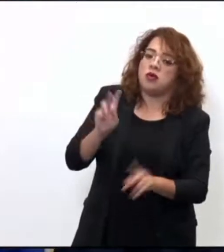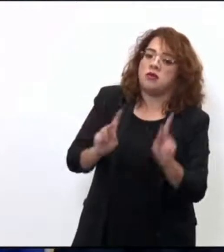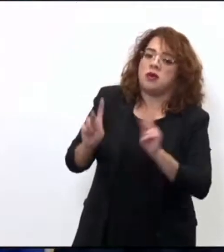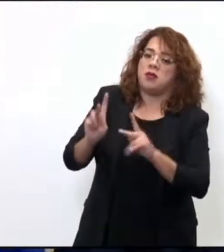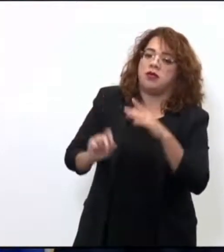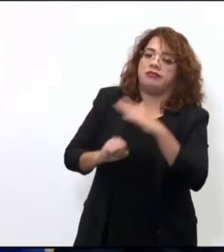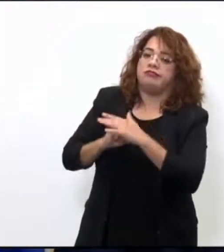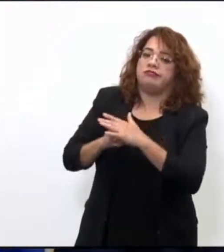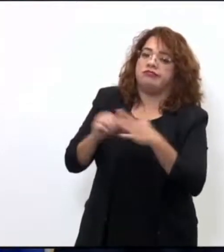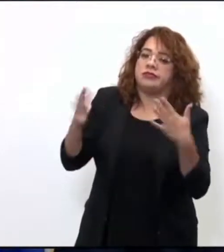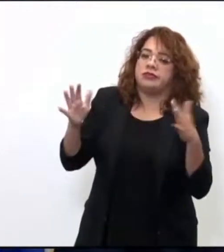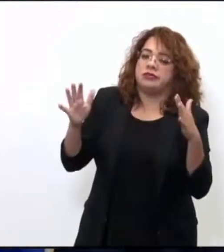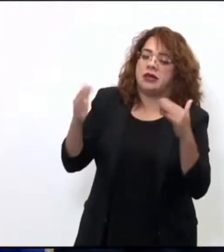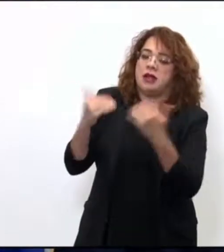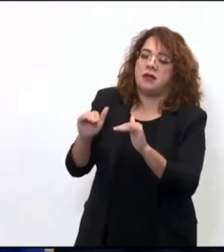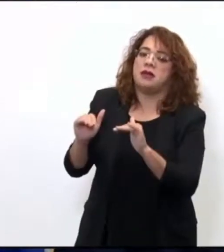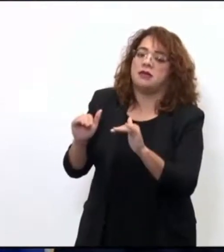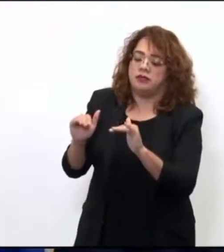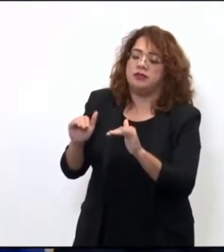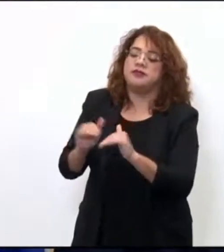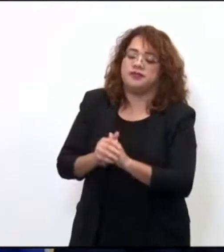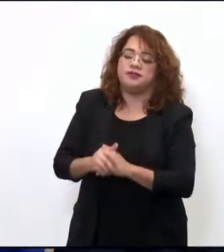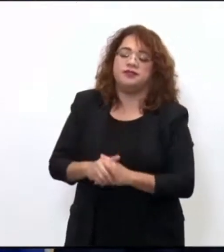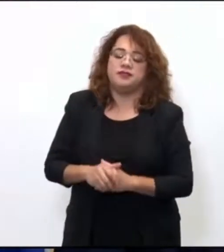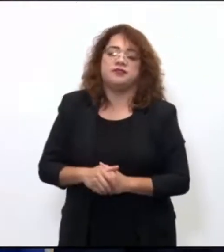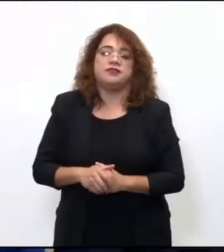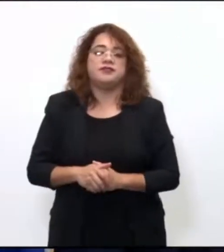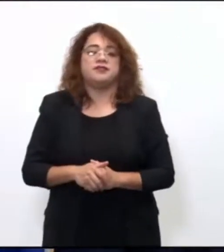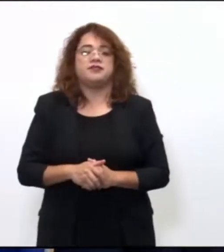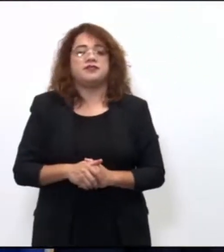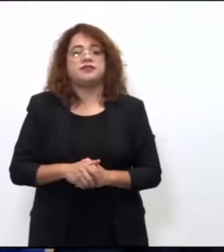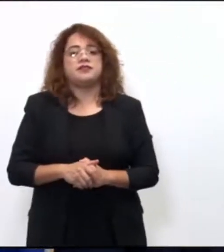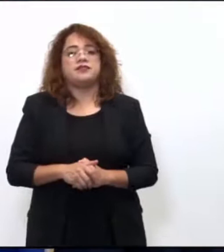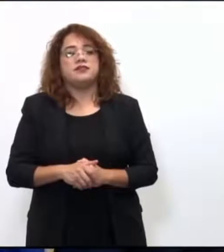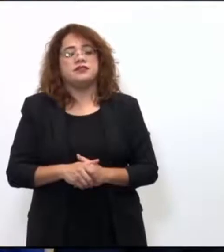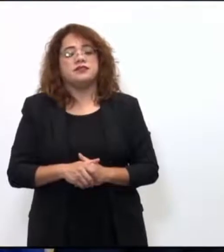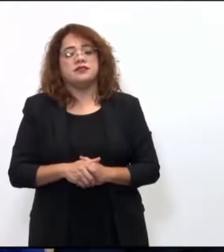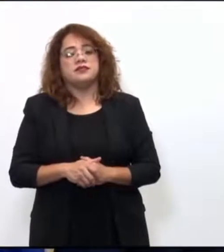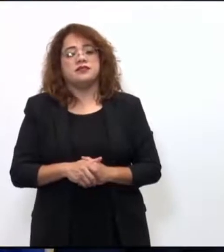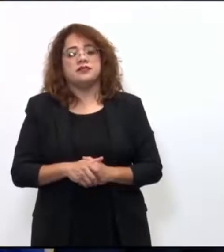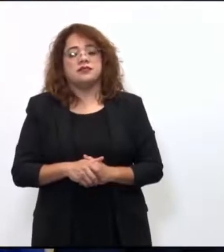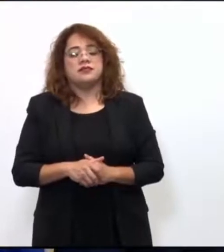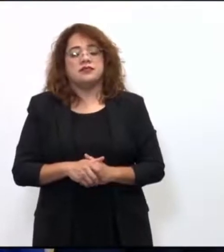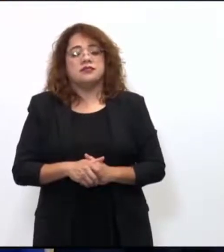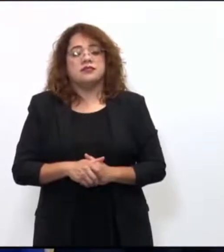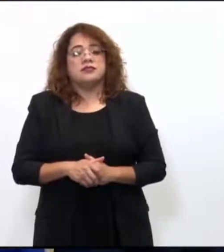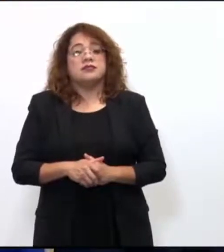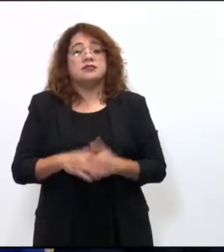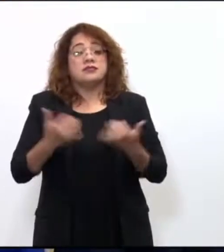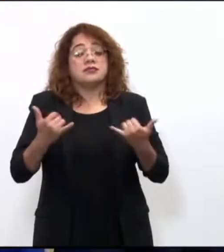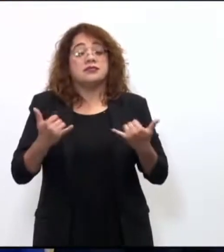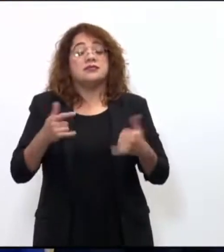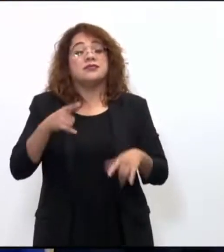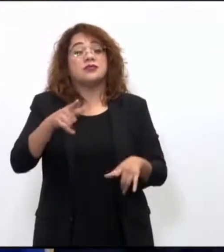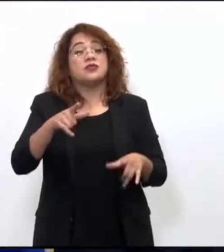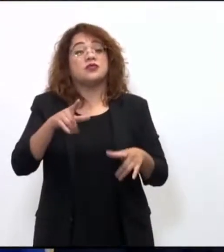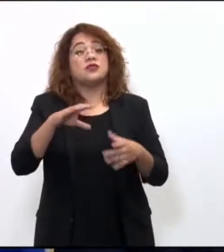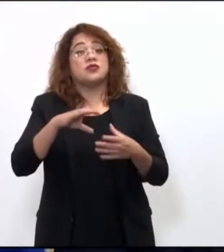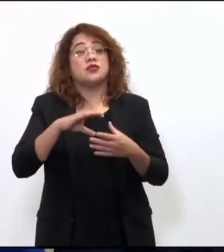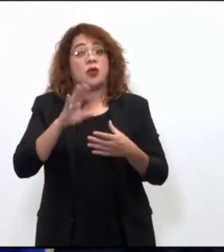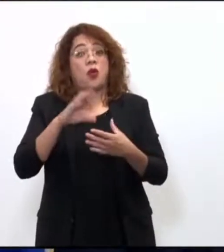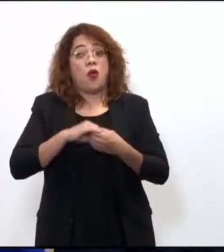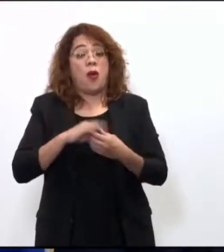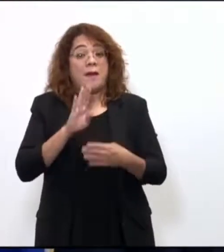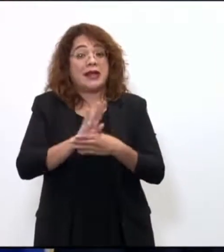ocupación máxima o 200 personas, lo que sea menor. Los dueños de negocios que